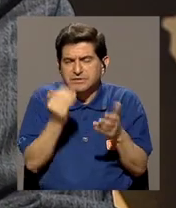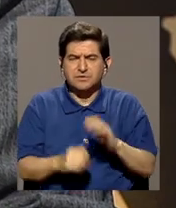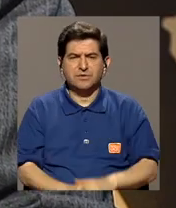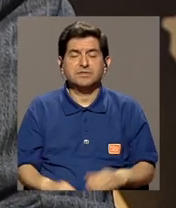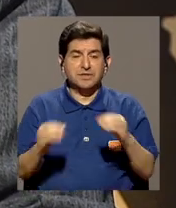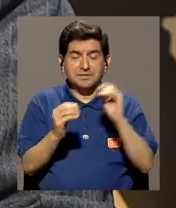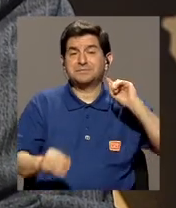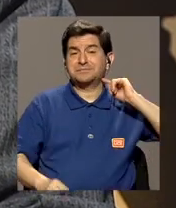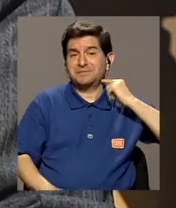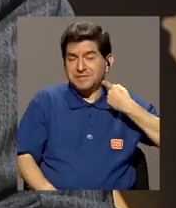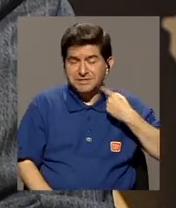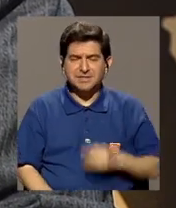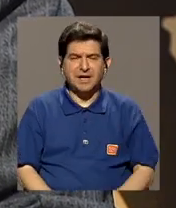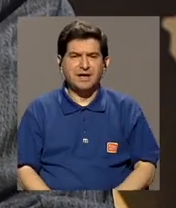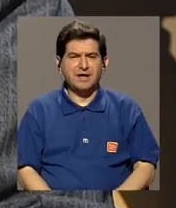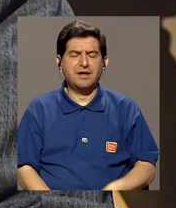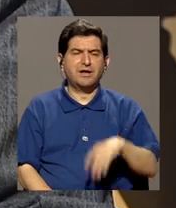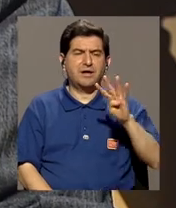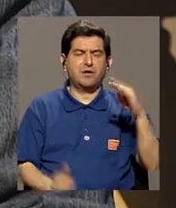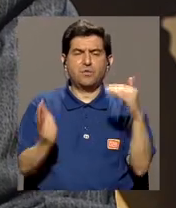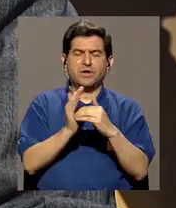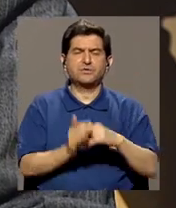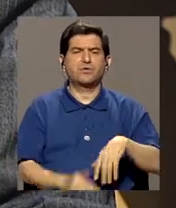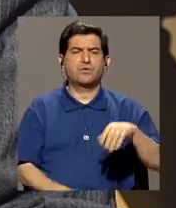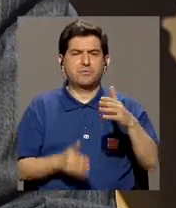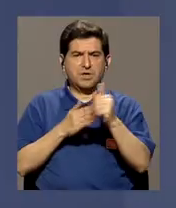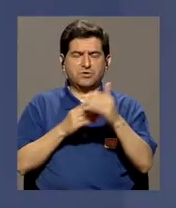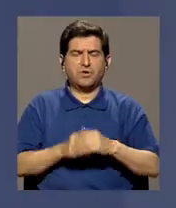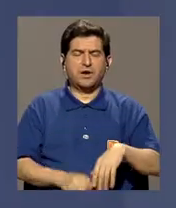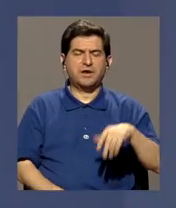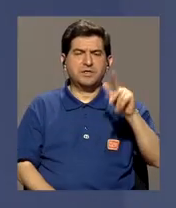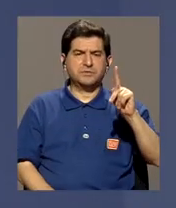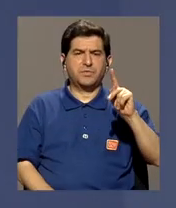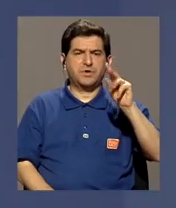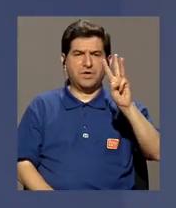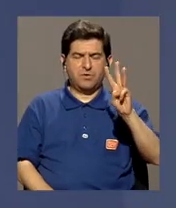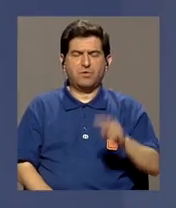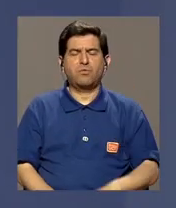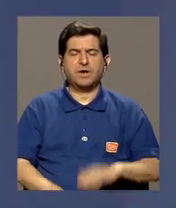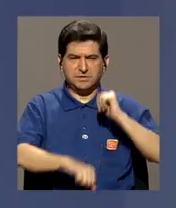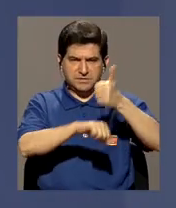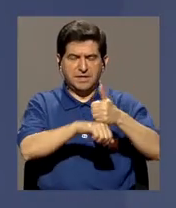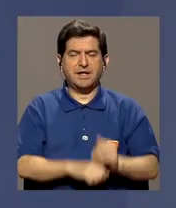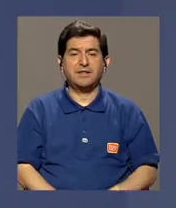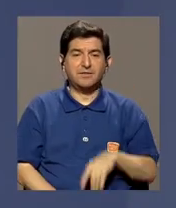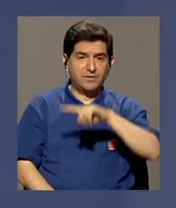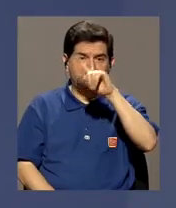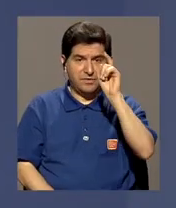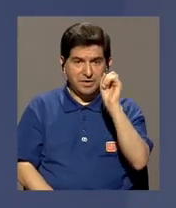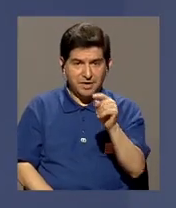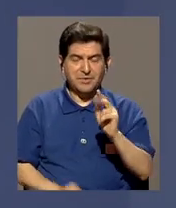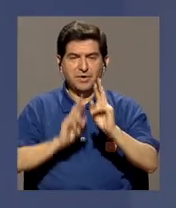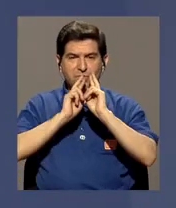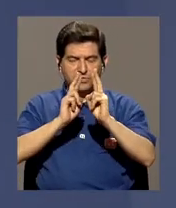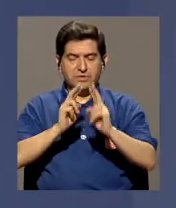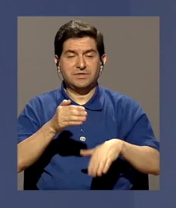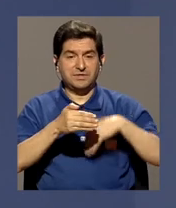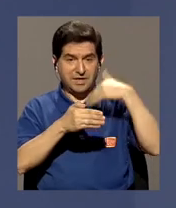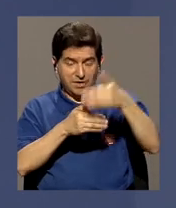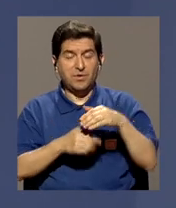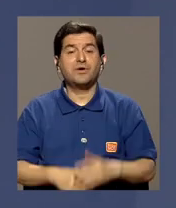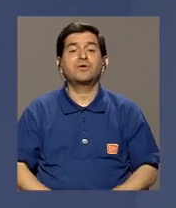de los más caros correcto mil dólares por kilovatio instalado vamos a hacer esa respuesta para el otro bloque que es una pregunta verdaderamente